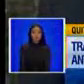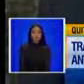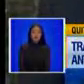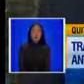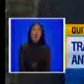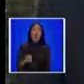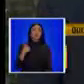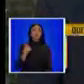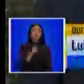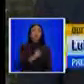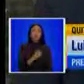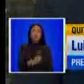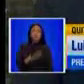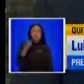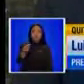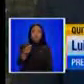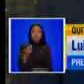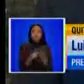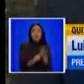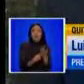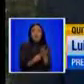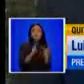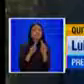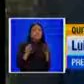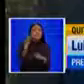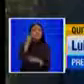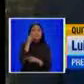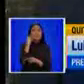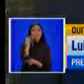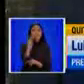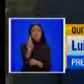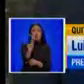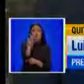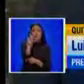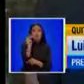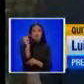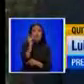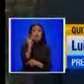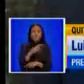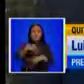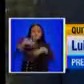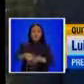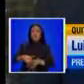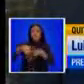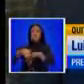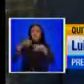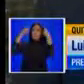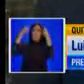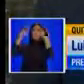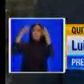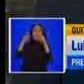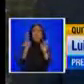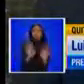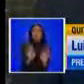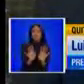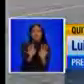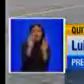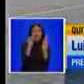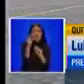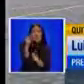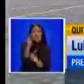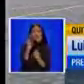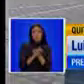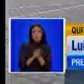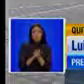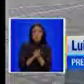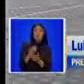nuestro directorio nacional, pero nosotros no consideramos necesariamente de que el país tenga que llegar a medidas extremas. Las